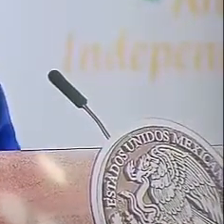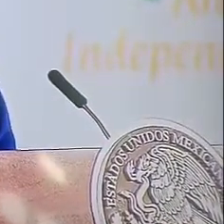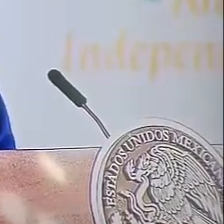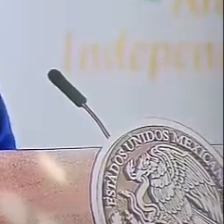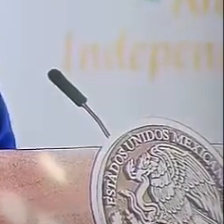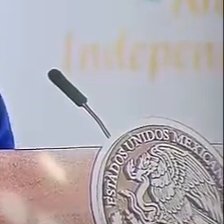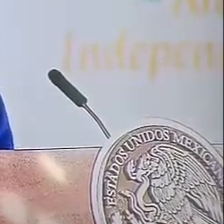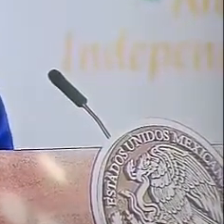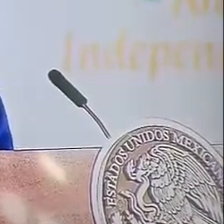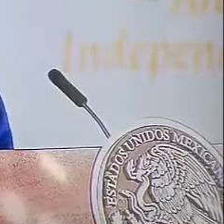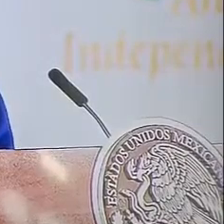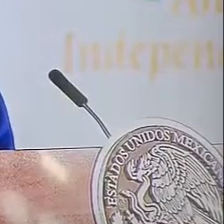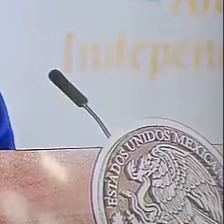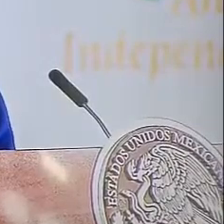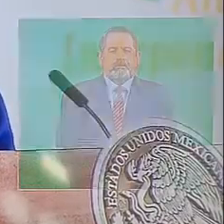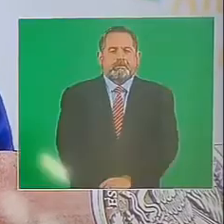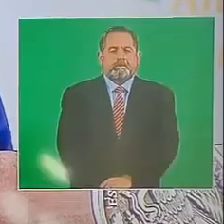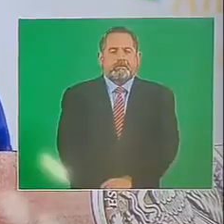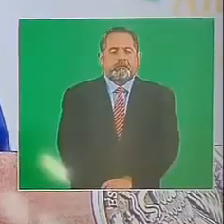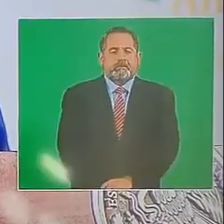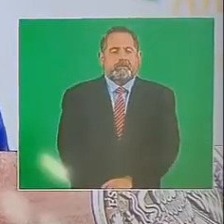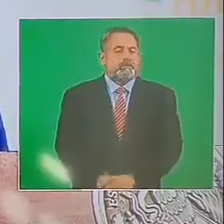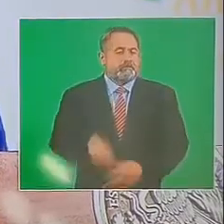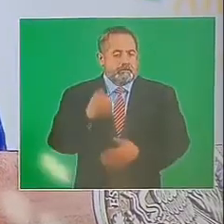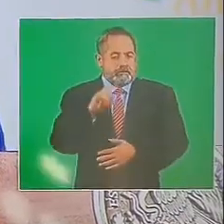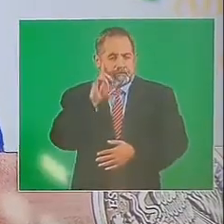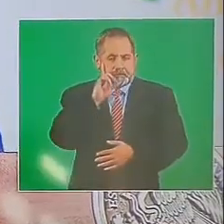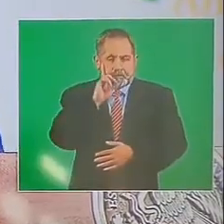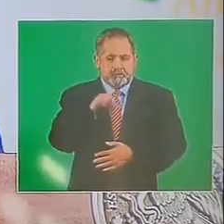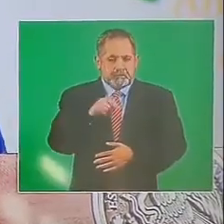Entonces vamos a pasar mañana